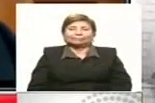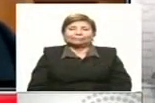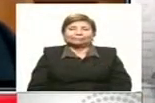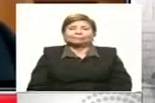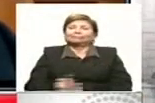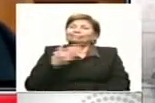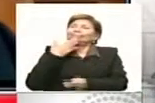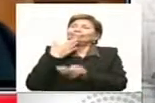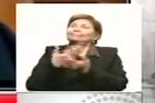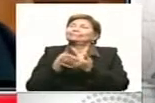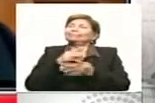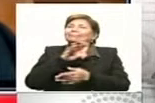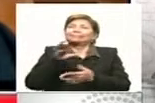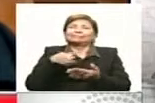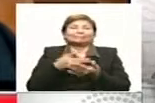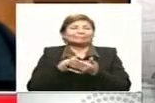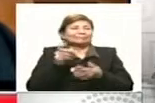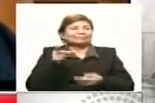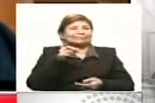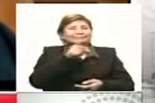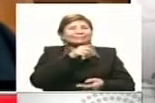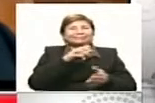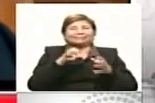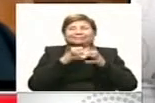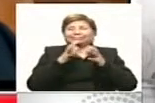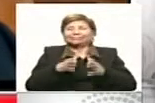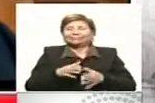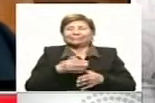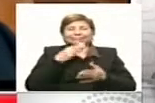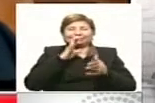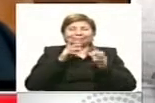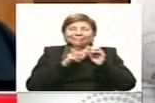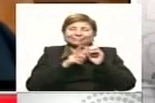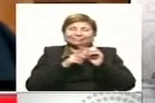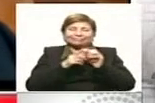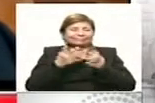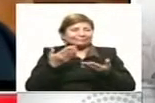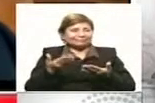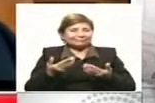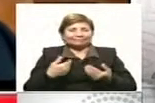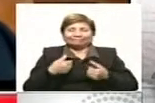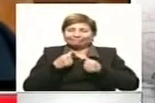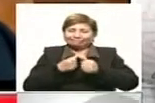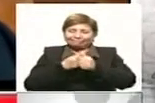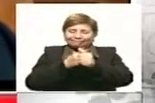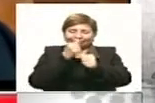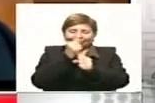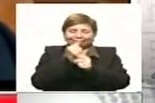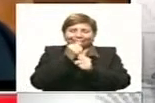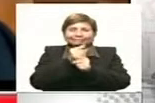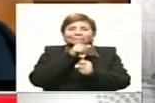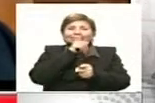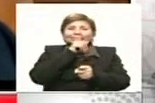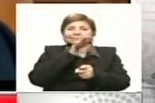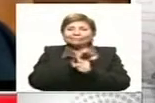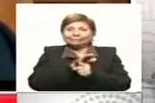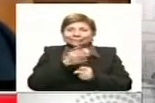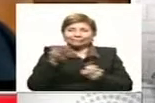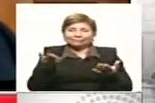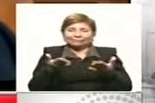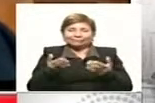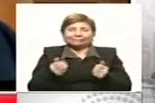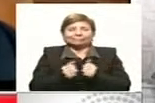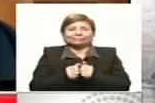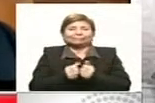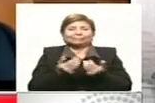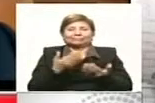Muchas gracias también a todos ustedes, señor congresista. Muchísimas gracias por sus palabras y vamos a seguir trabajando con el mismo compromiso. Gracias a este impulso que